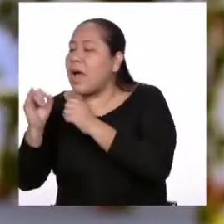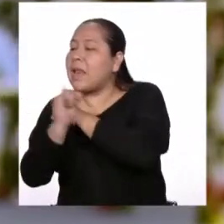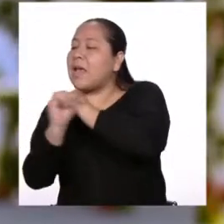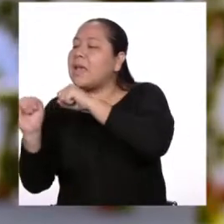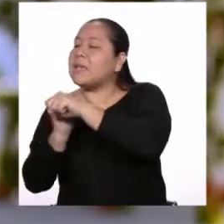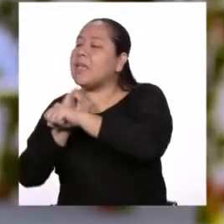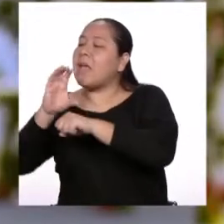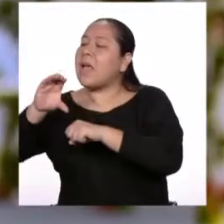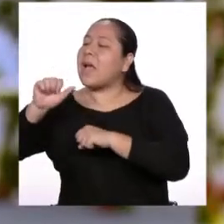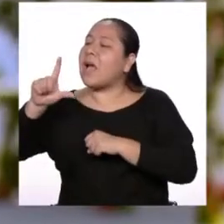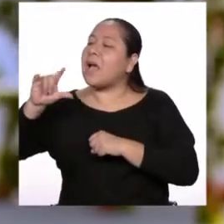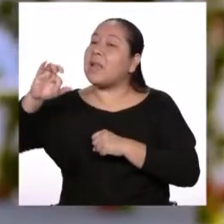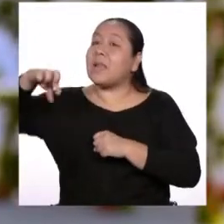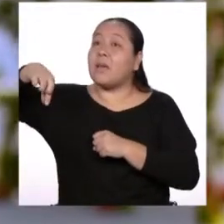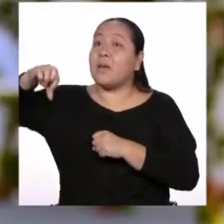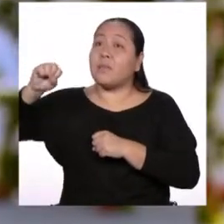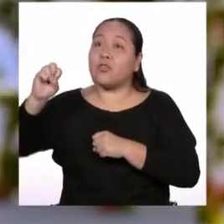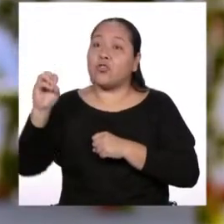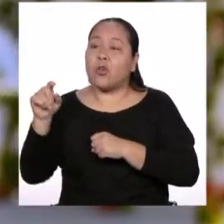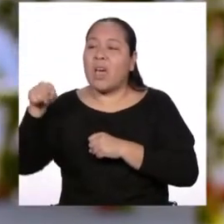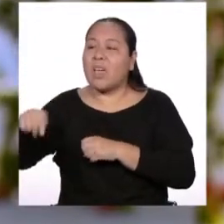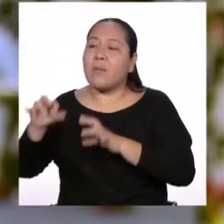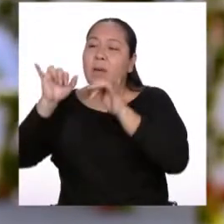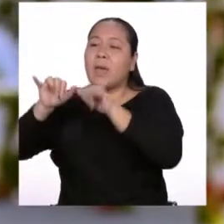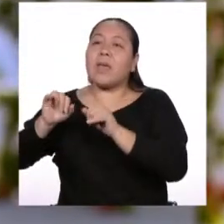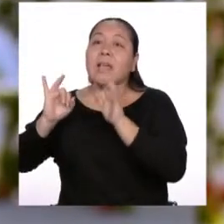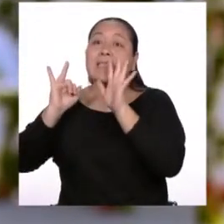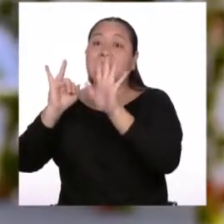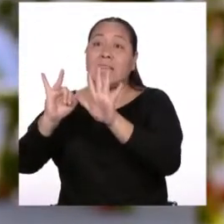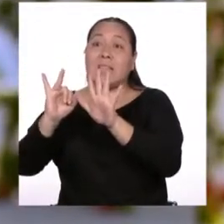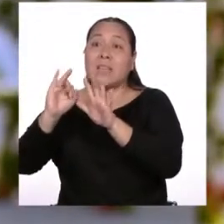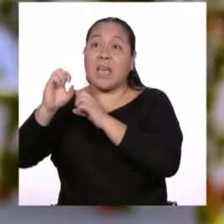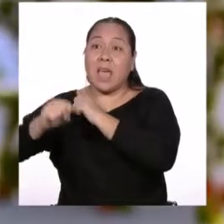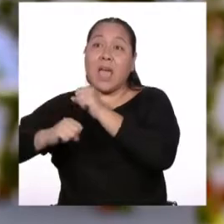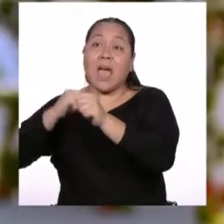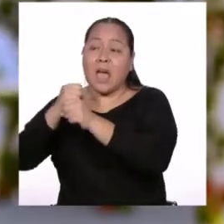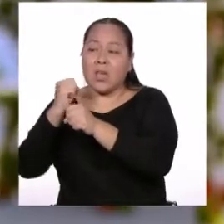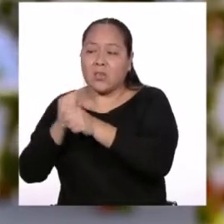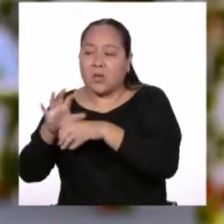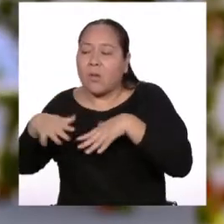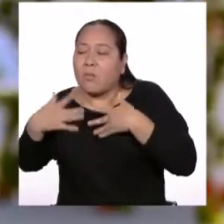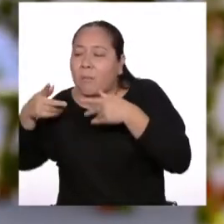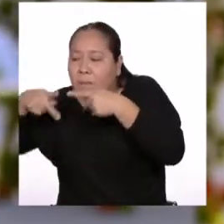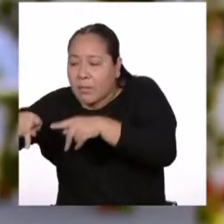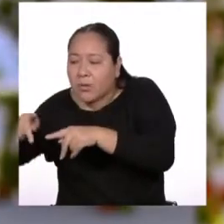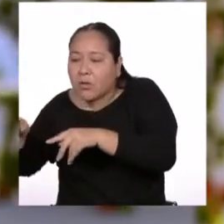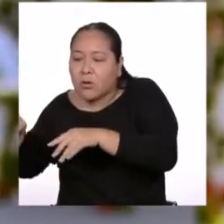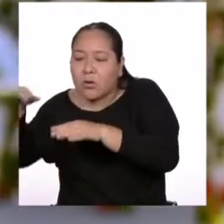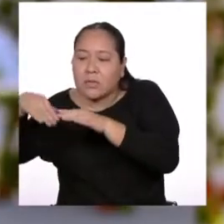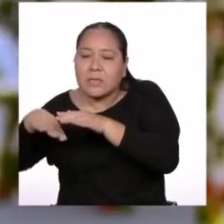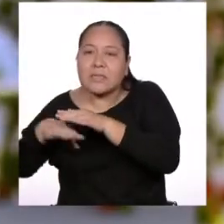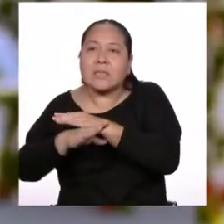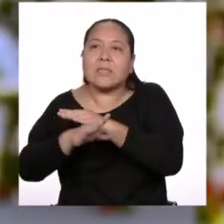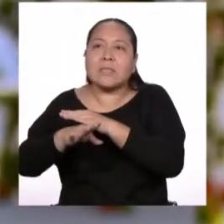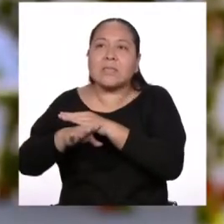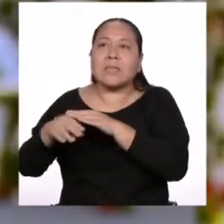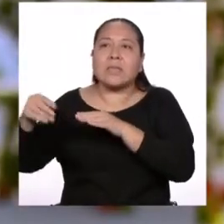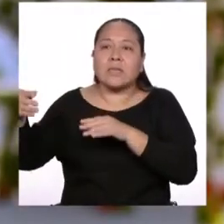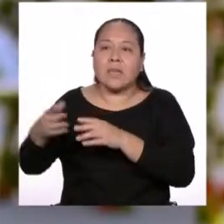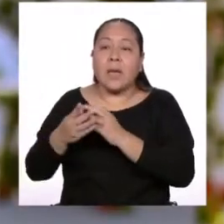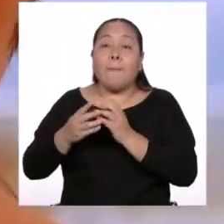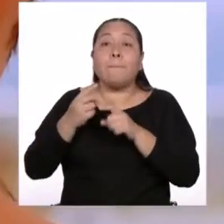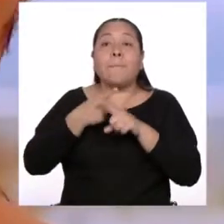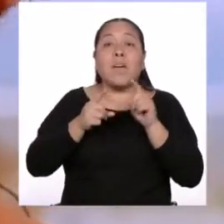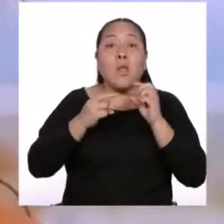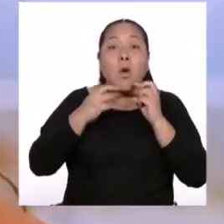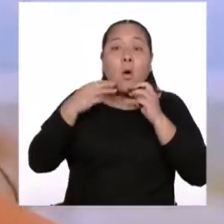Allí permanecí durante 7 años, hasta que me incitó a salir. Pero Poseidón me cerró el camino,